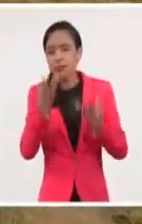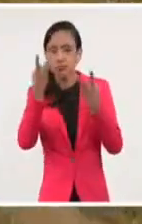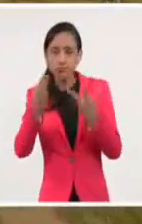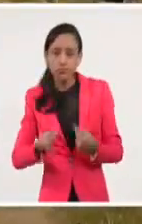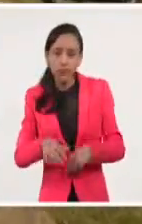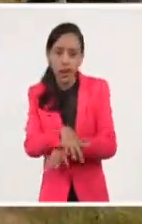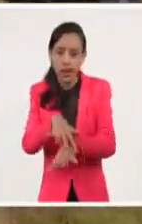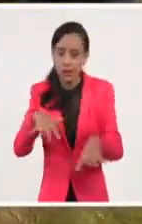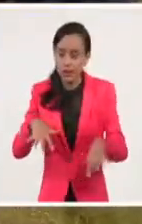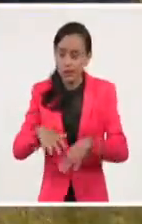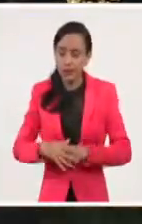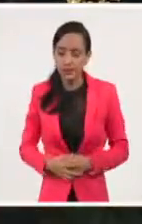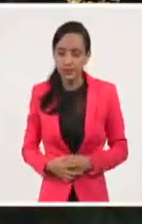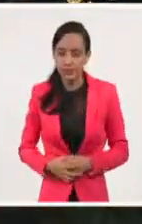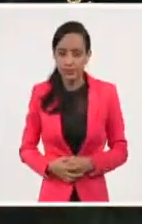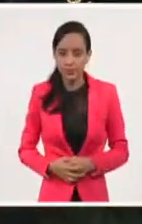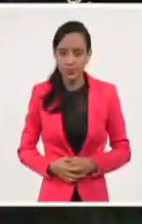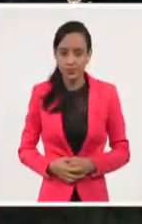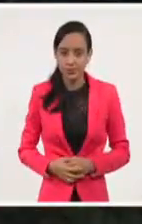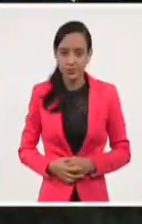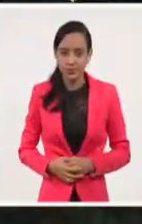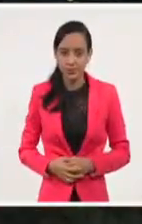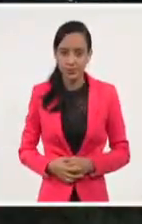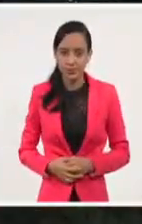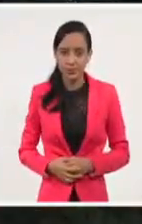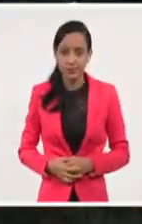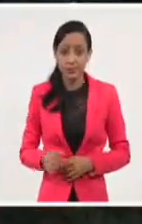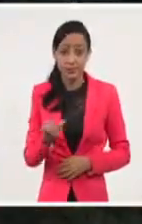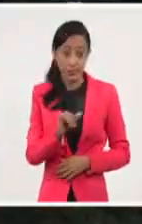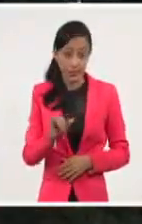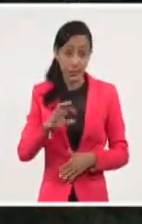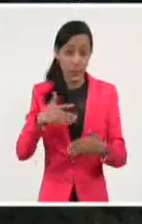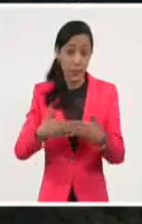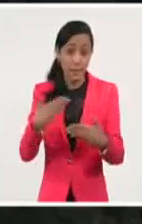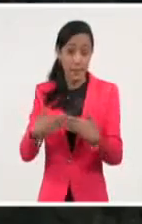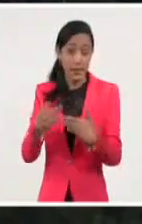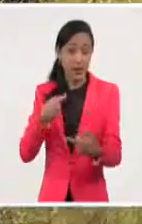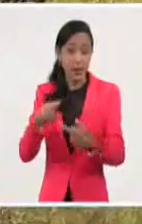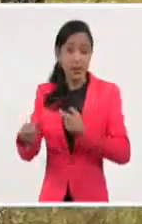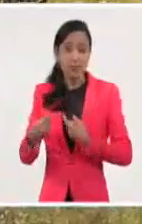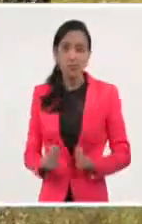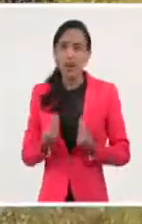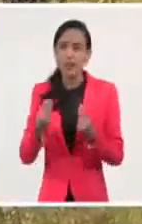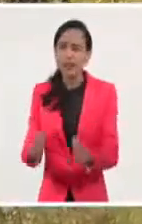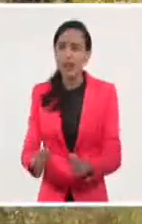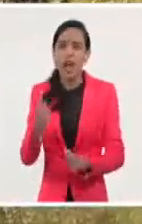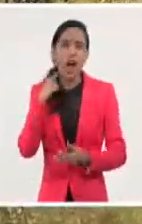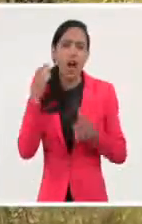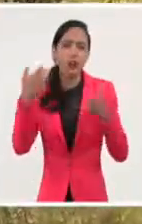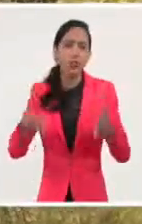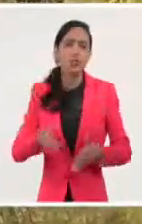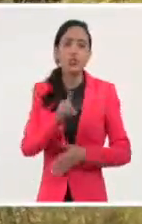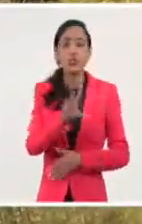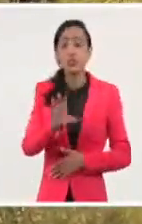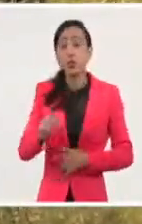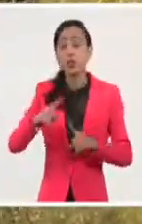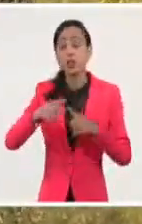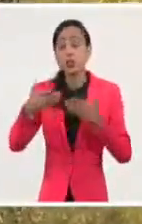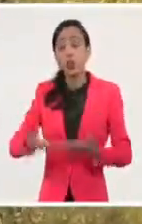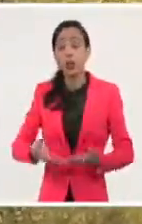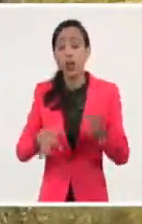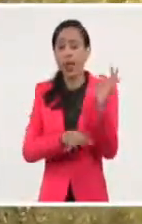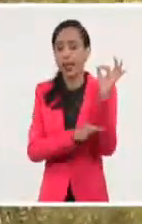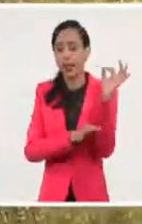animales. Como incentivo, además de la unidad comercializadora, donde entregan anualmente unas 150 toneladas de